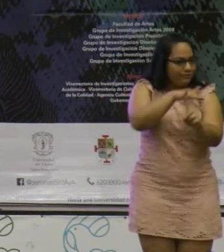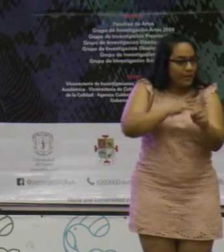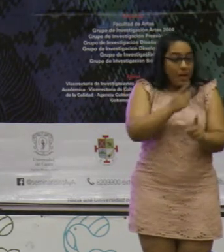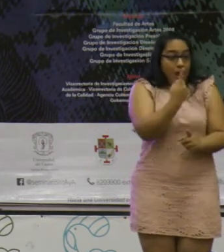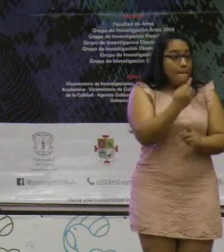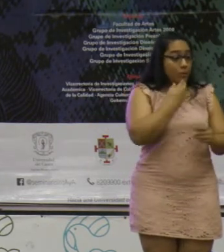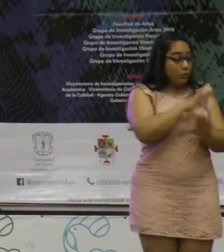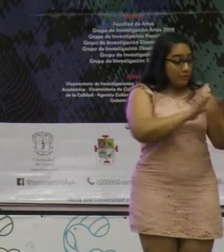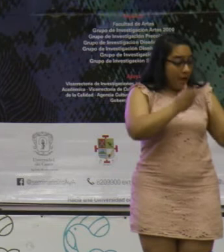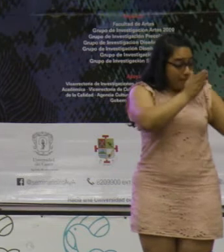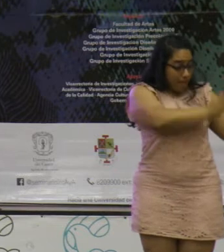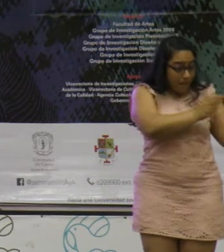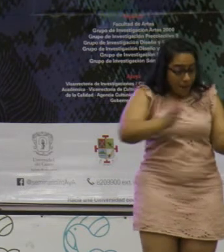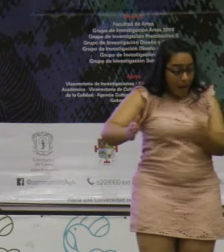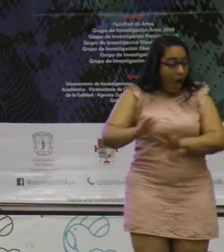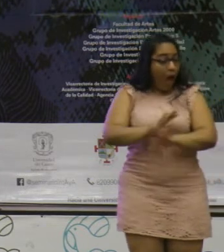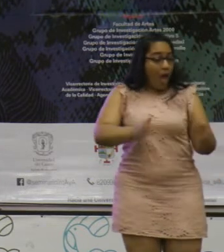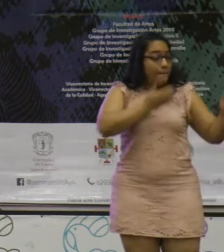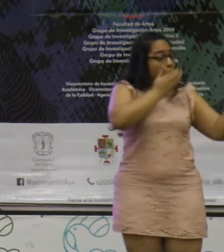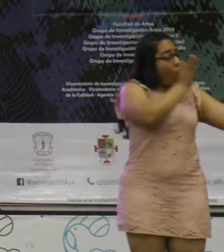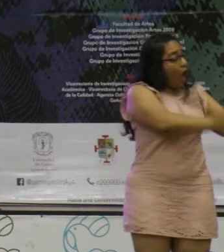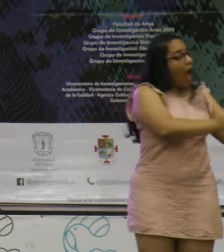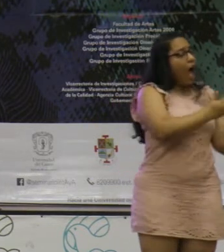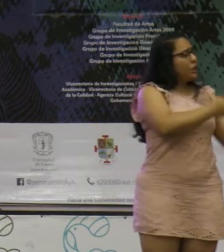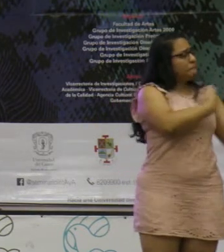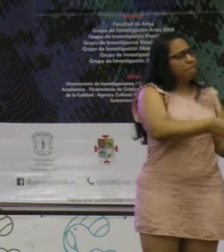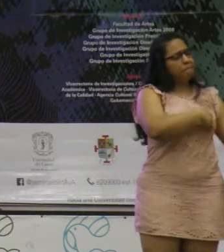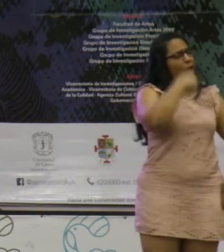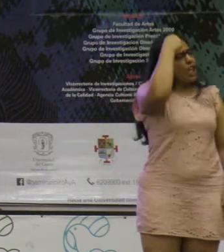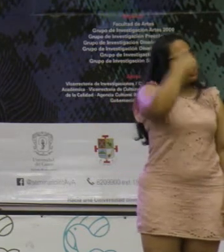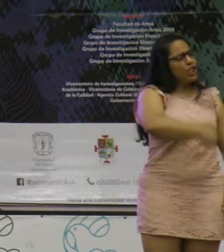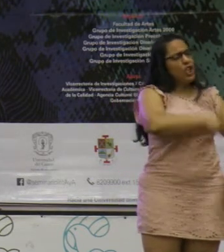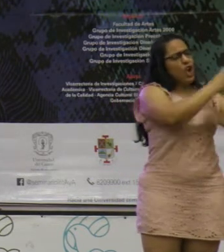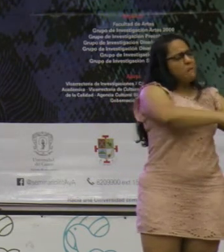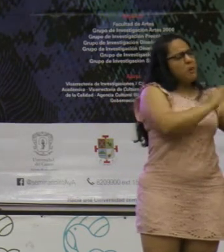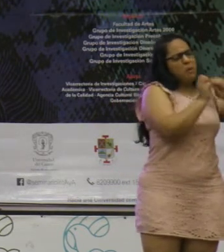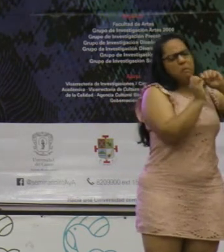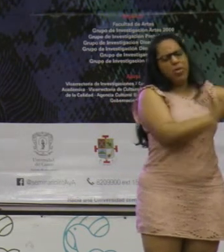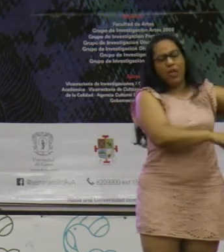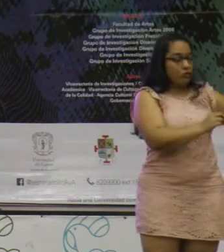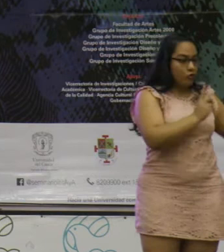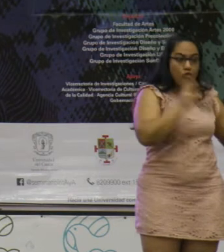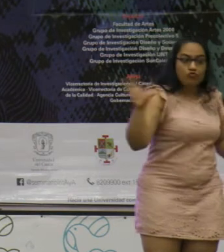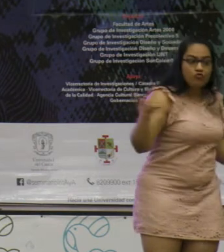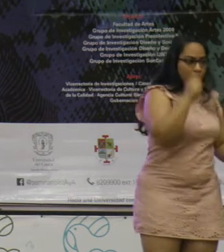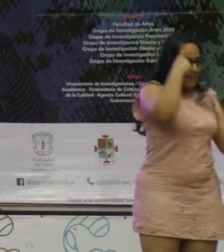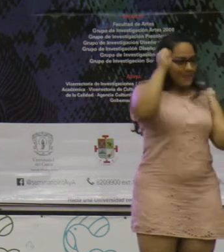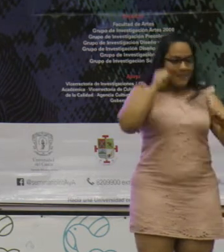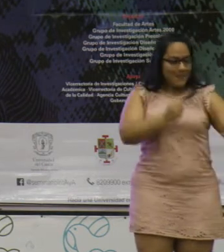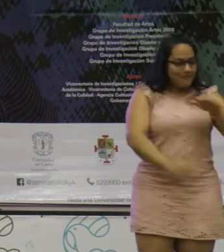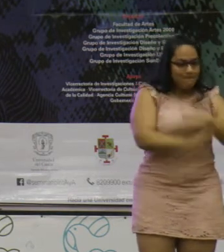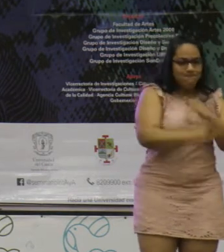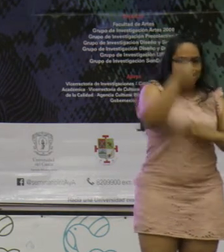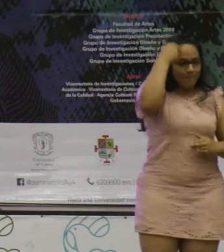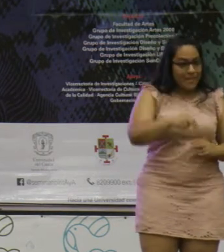sector que esté poco preocupado porque su legado en el planeta no sea el definitivo. Y eso es muy complejo porque el